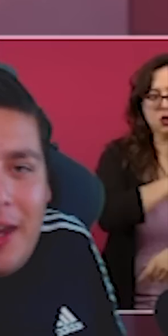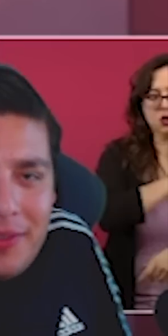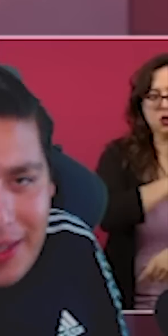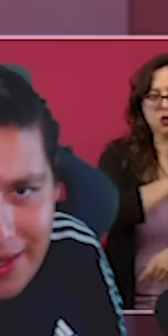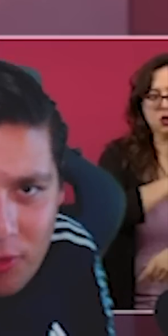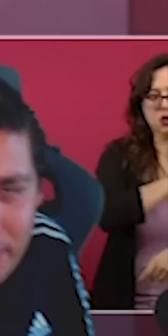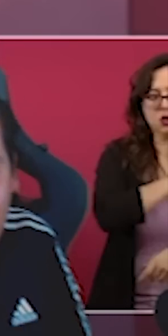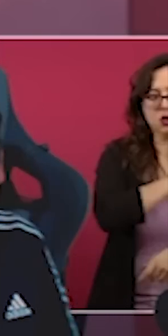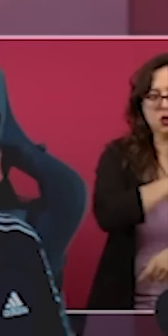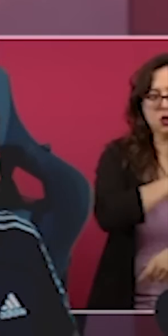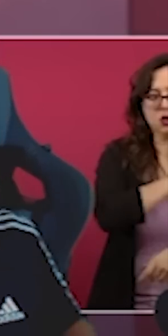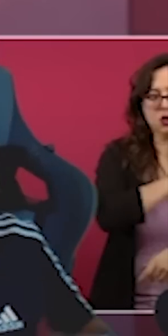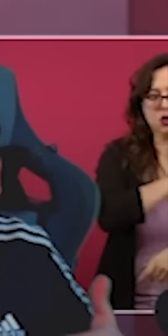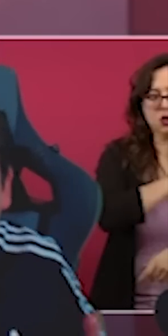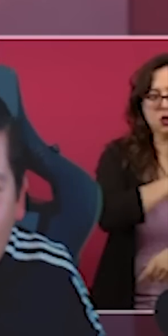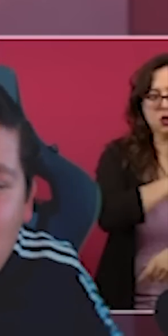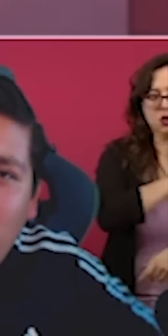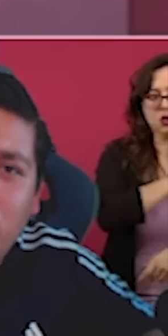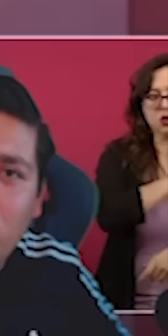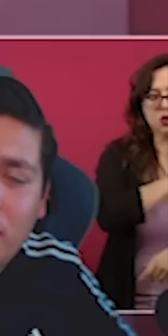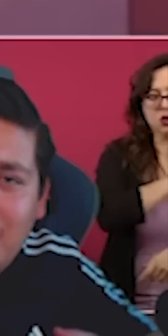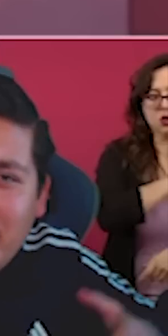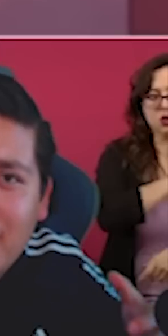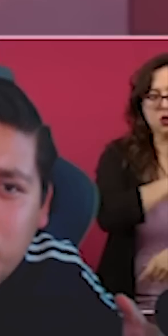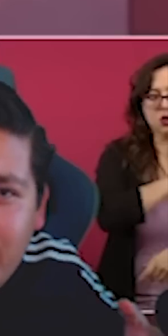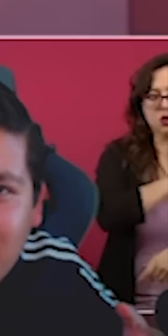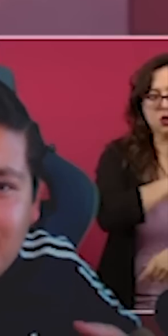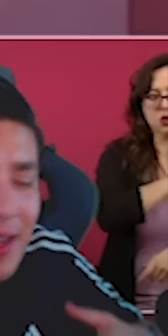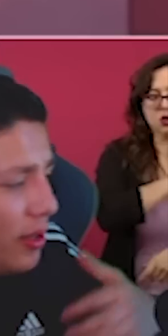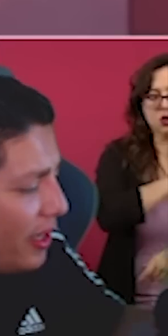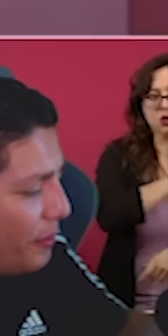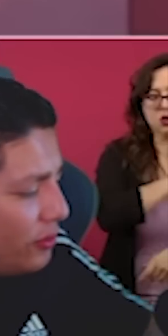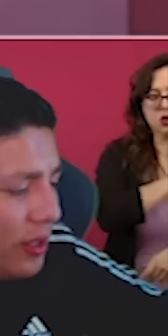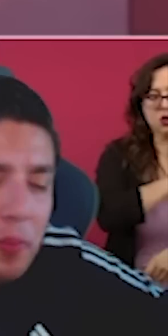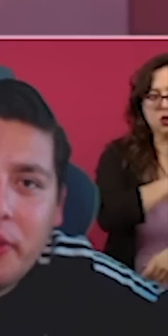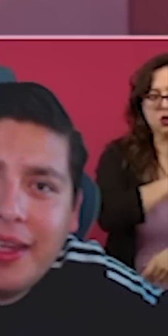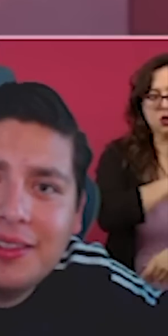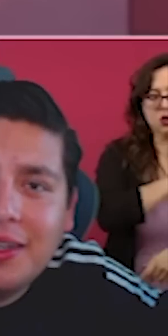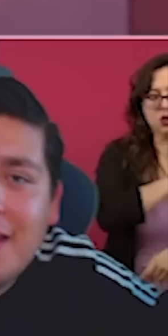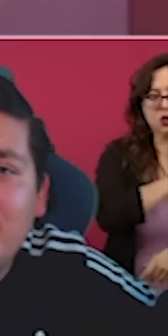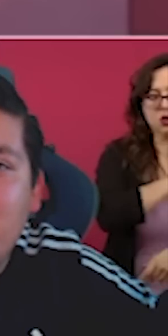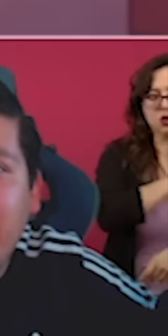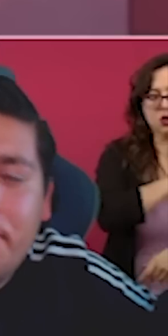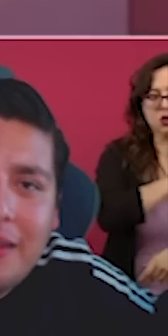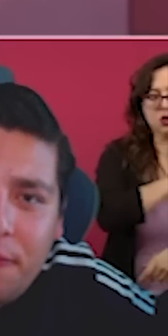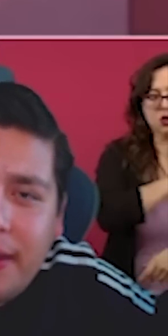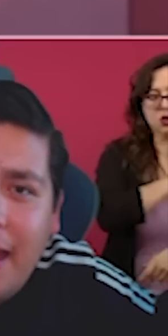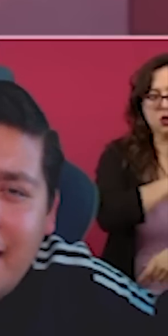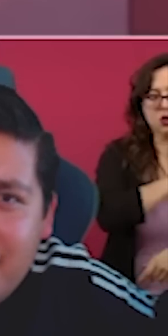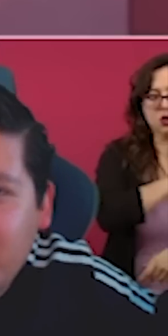decir Xóchitl Gálvez y Kenia López Rabadán que hay temor cuando se abren las puertas y cualquier persona lo puede hacer de